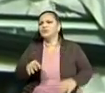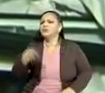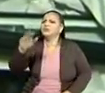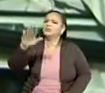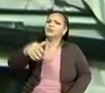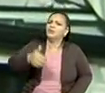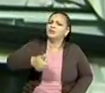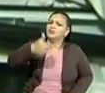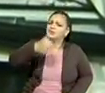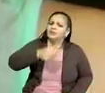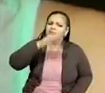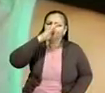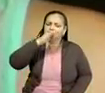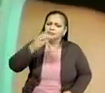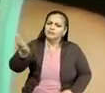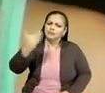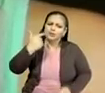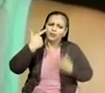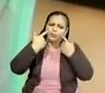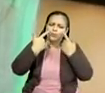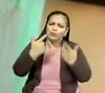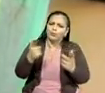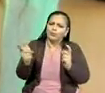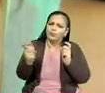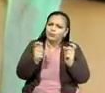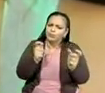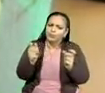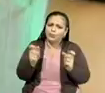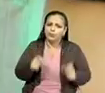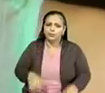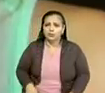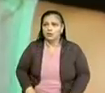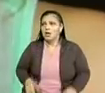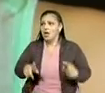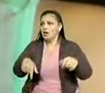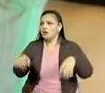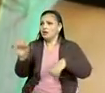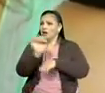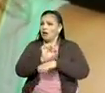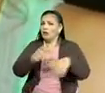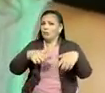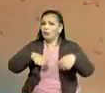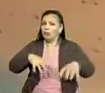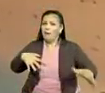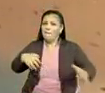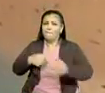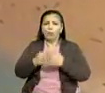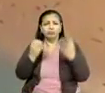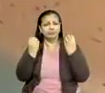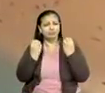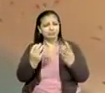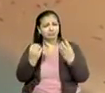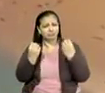son constantes. Nosotros estamos expuestos a muchos accidentes, ya no es primera vez, esto es muy inseguro y de verdad nosotros los que salimos a